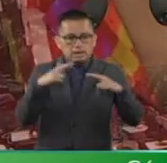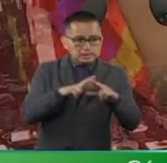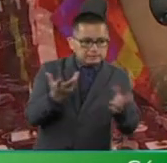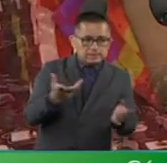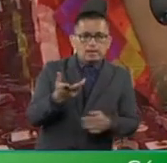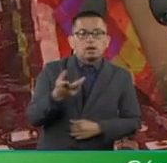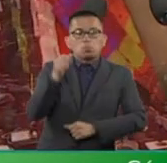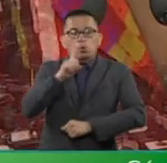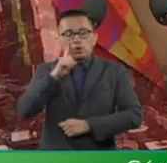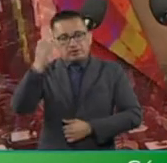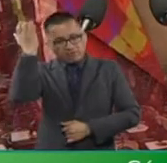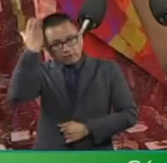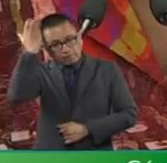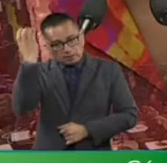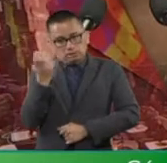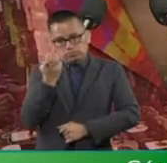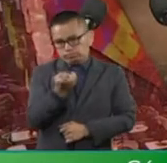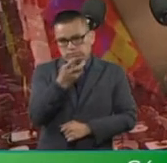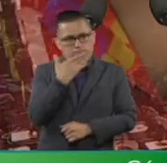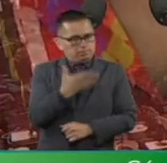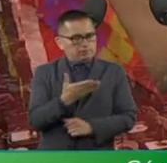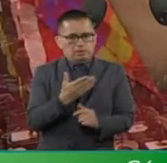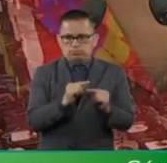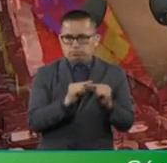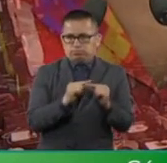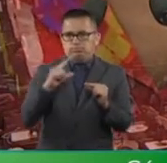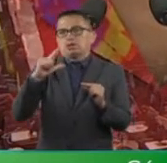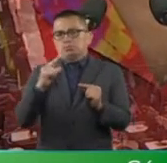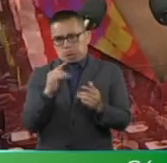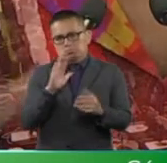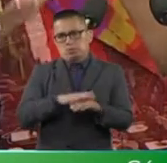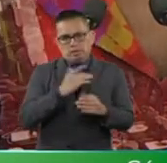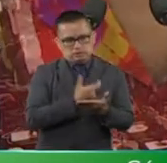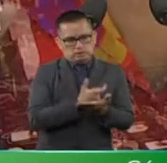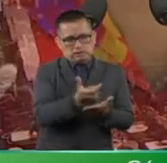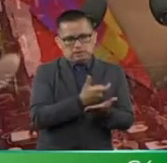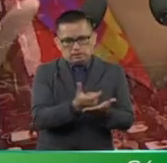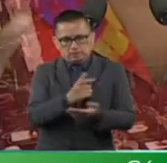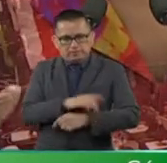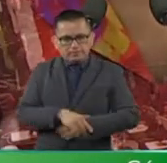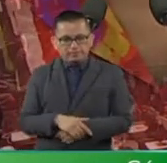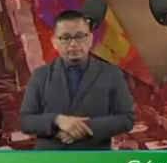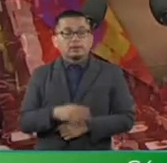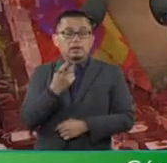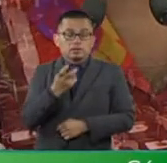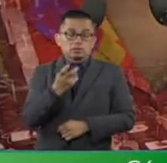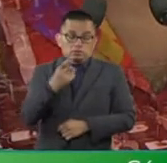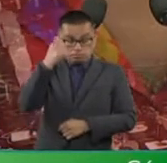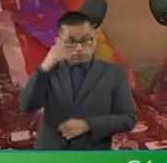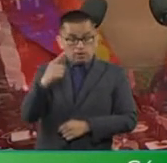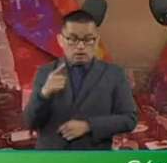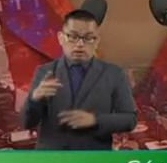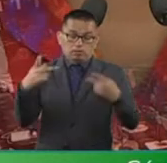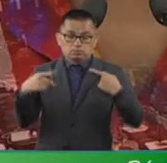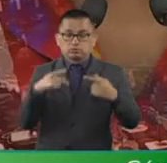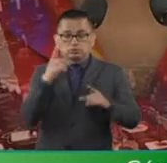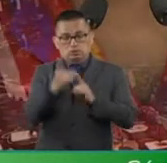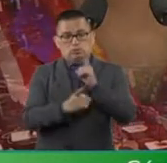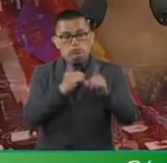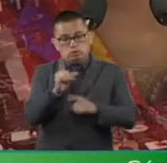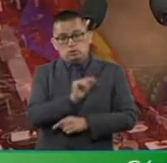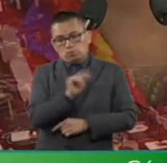enfermeras realmente es un aumento muy significativo. Lo mismo decimos para las y